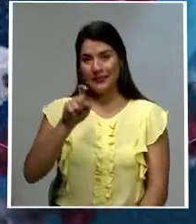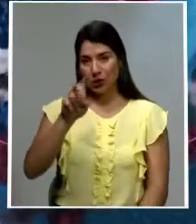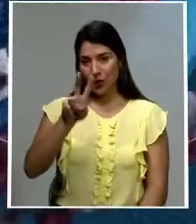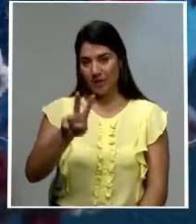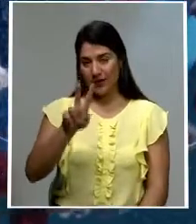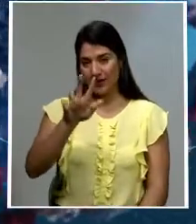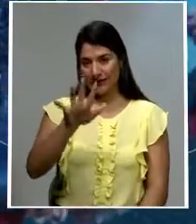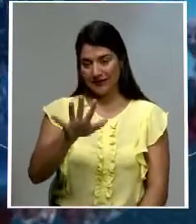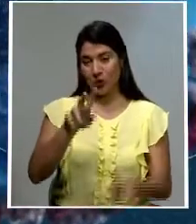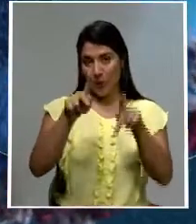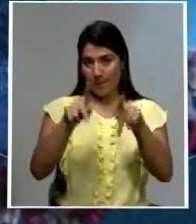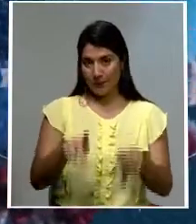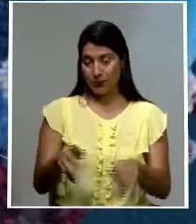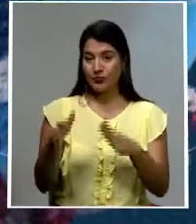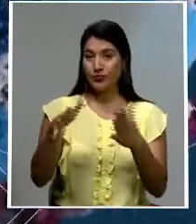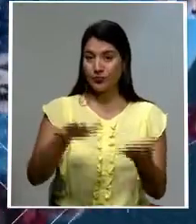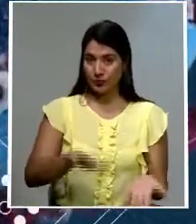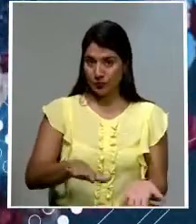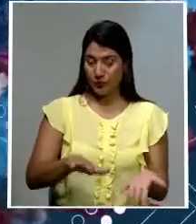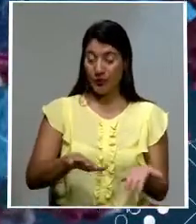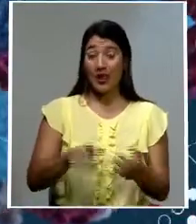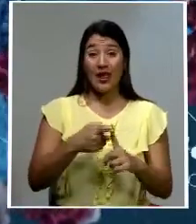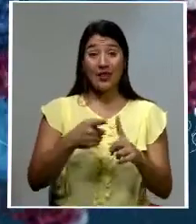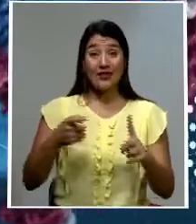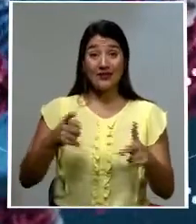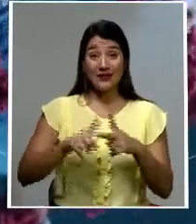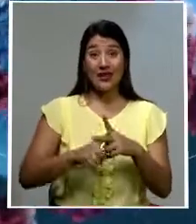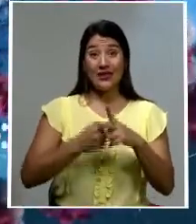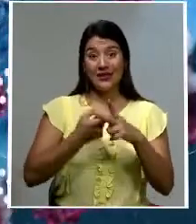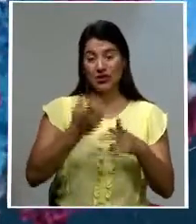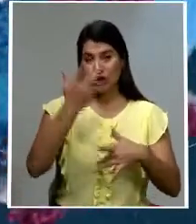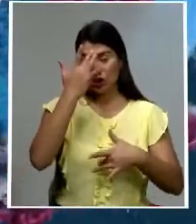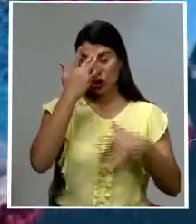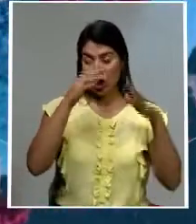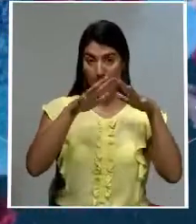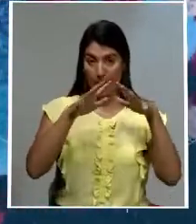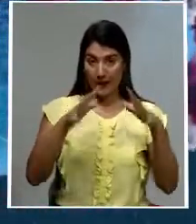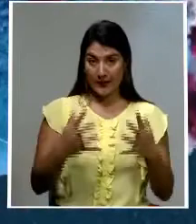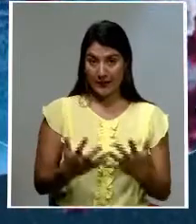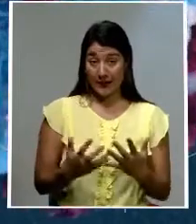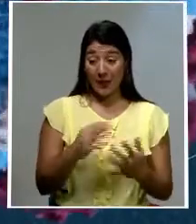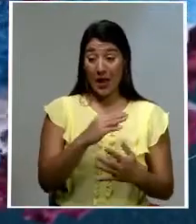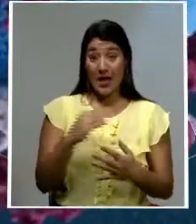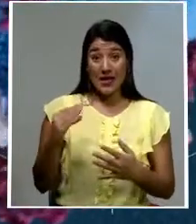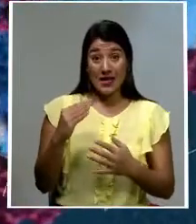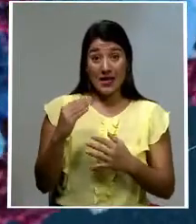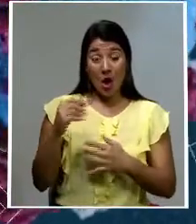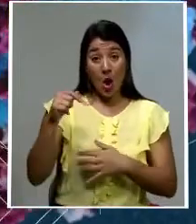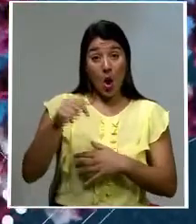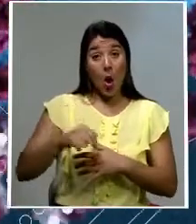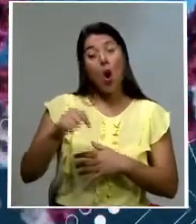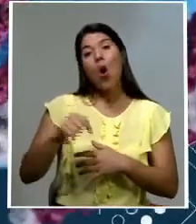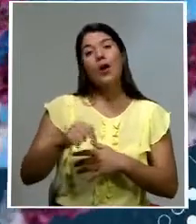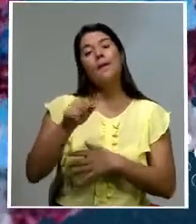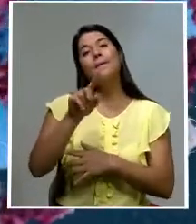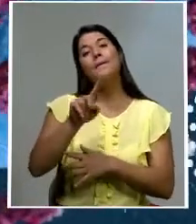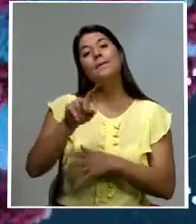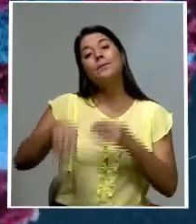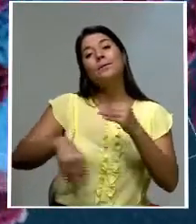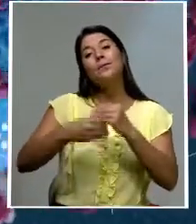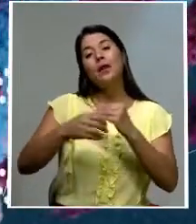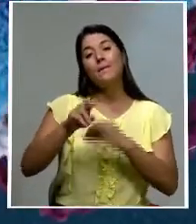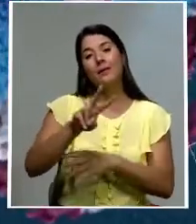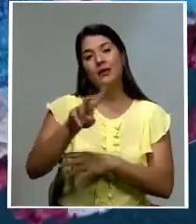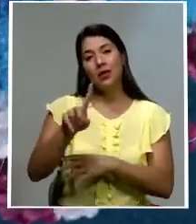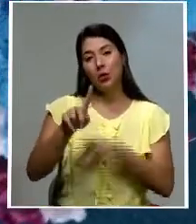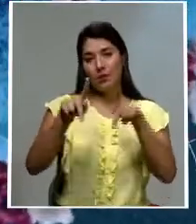3.125 casos en total desde que inició la pandemia y en las últimas 24 horas 21 personas han